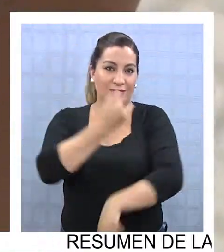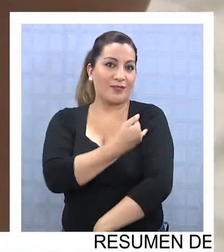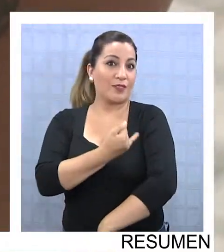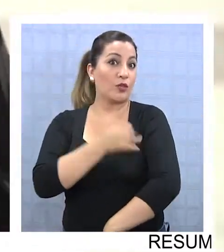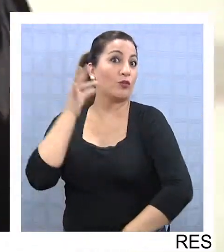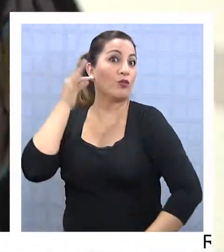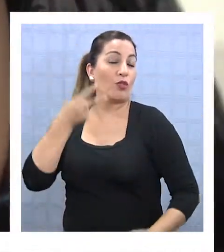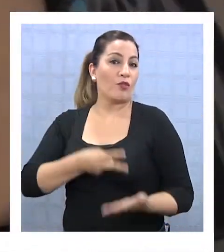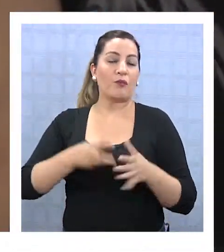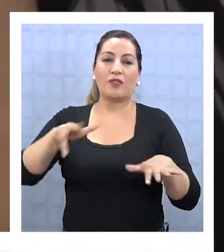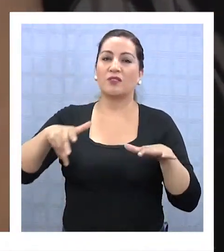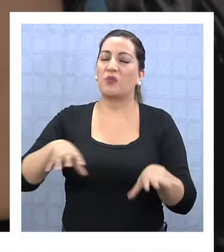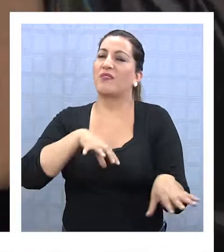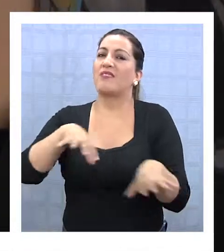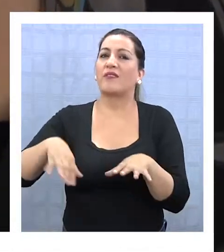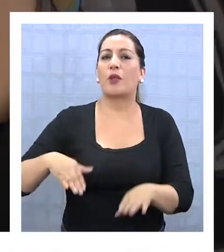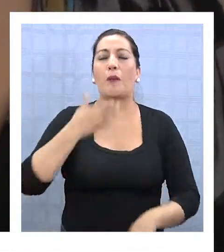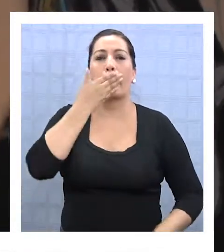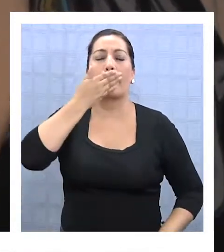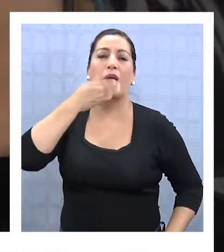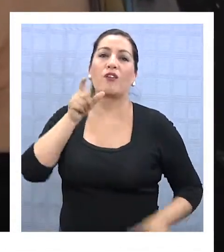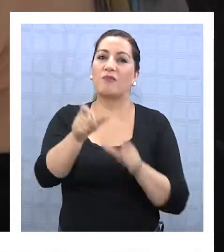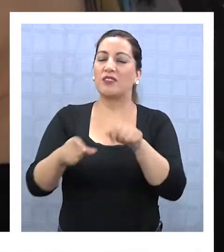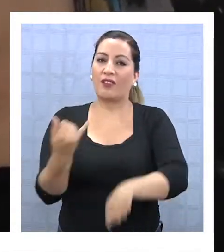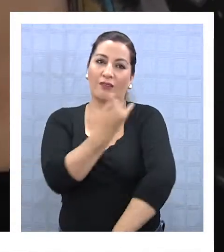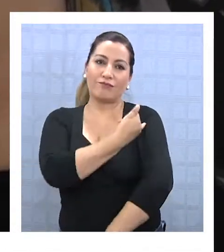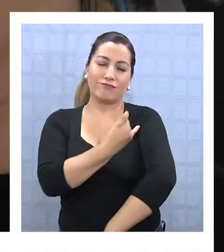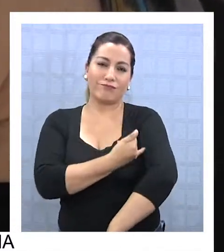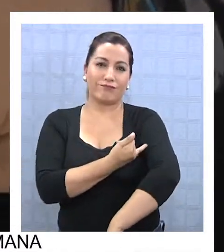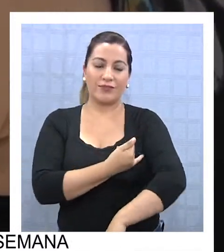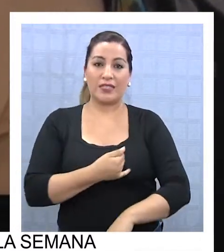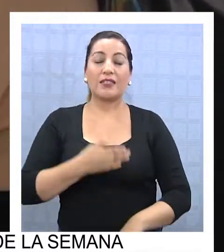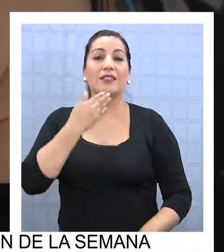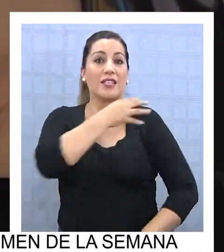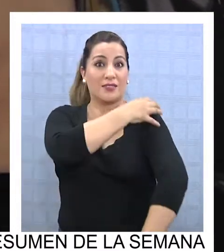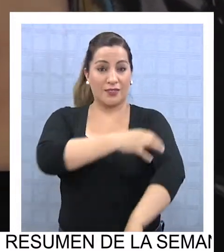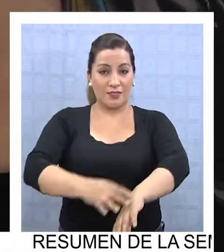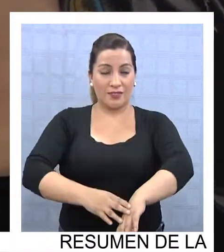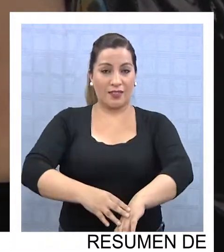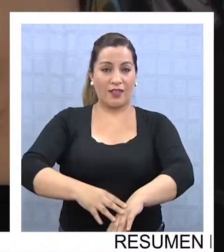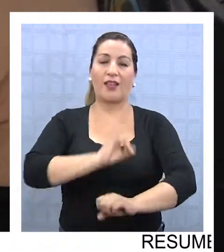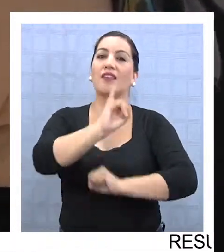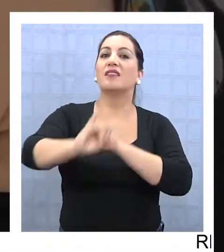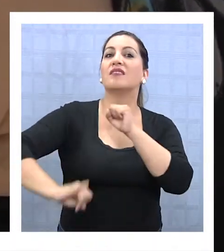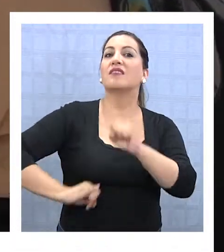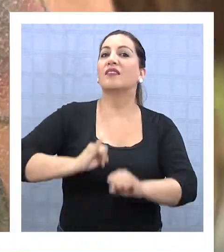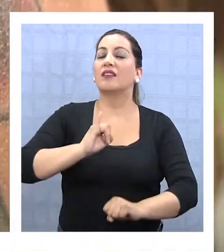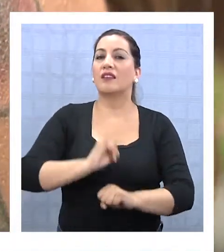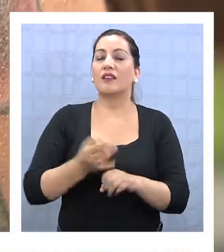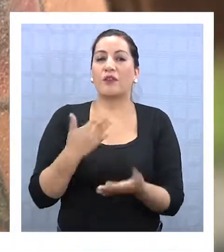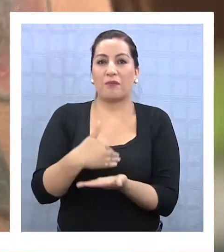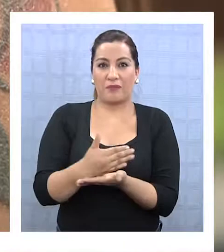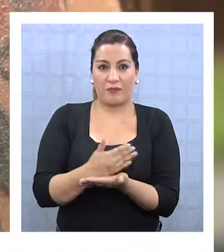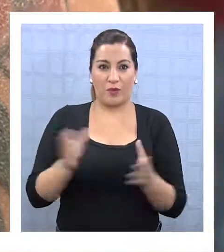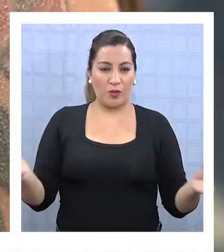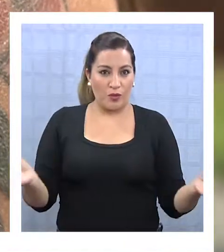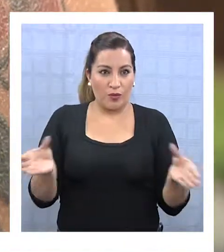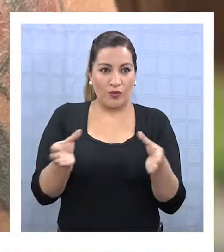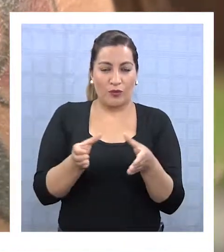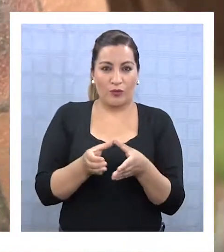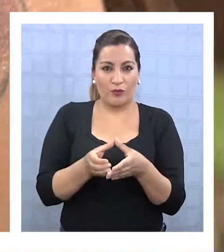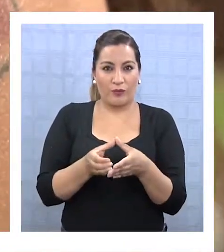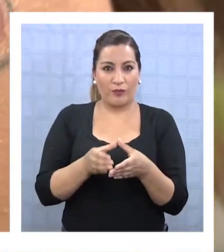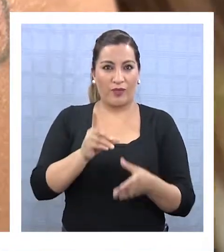Una actividad que reúne a los mejores exponentes locales, nacionales e internacionales de la tinta y que es organizada por la agrupación